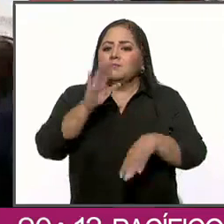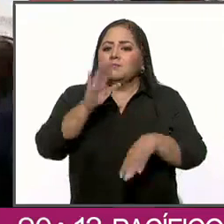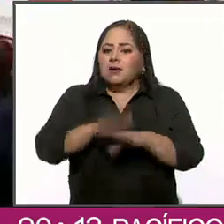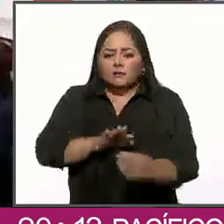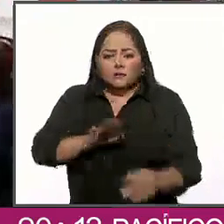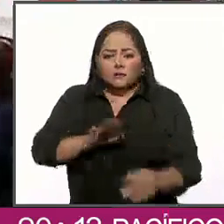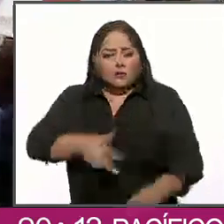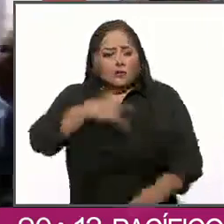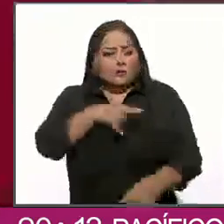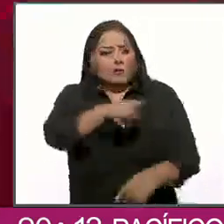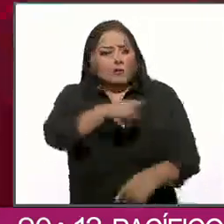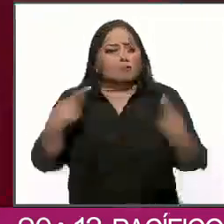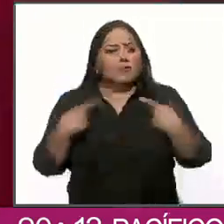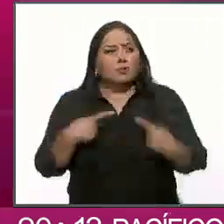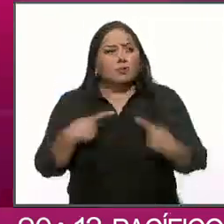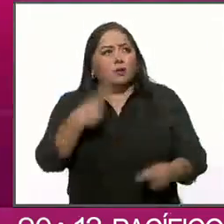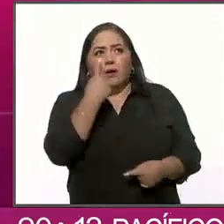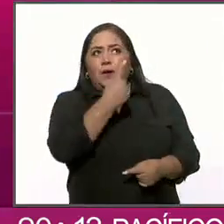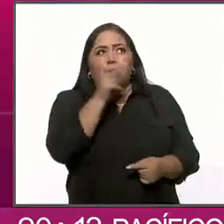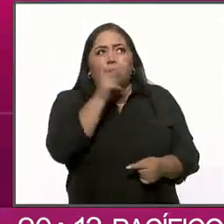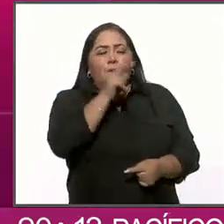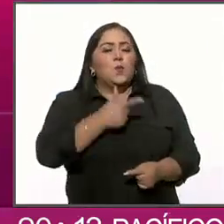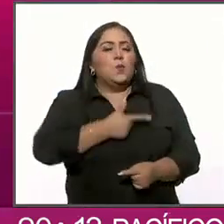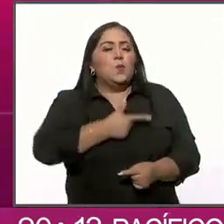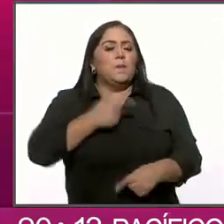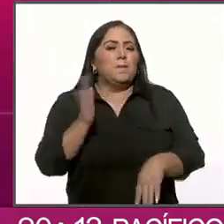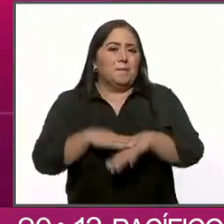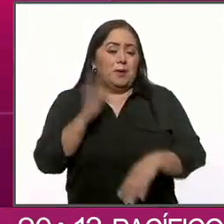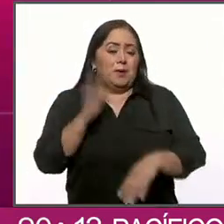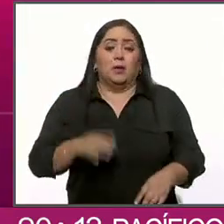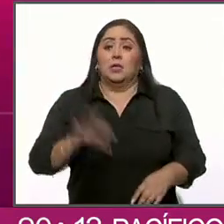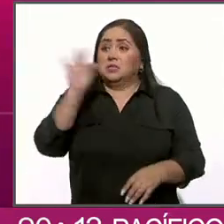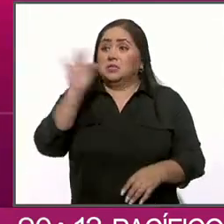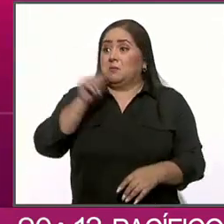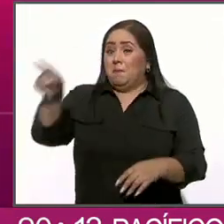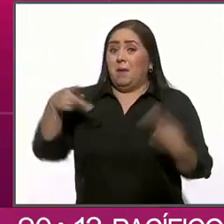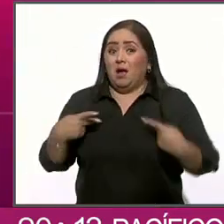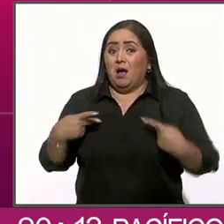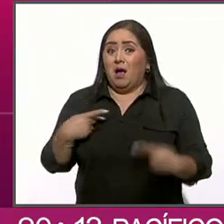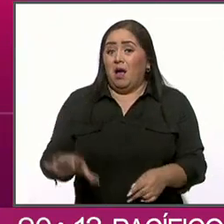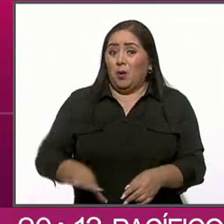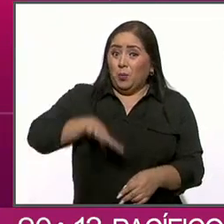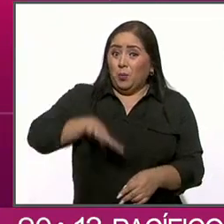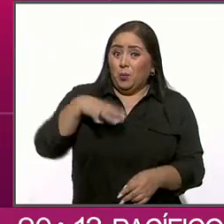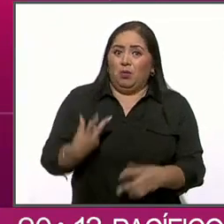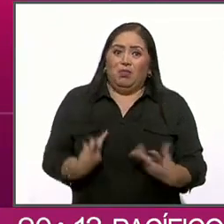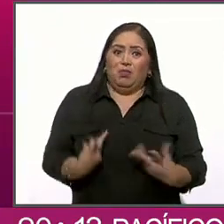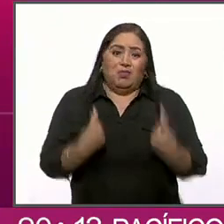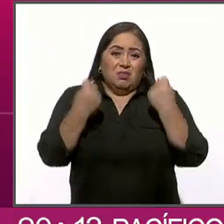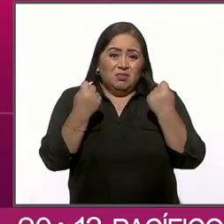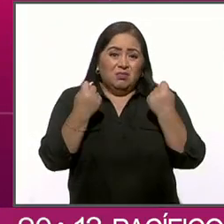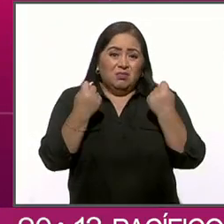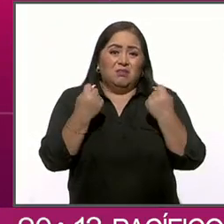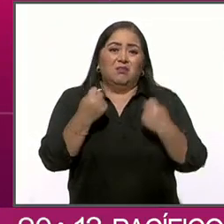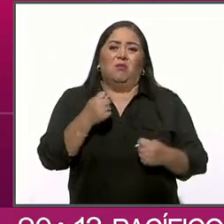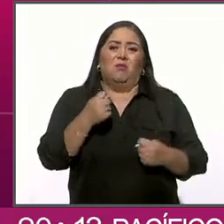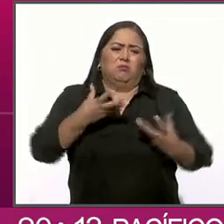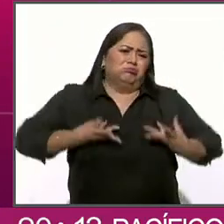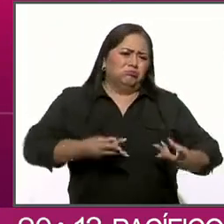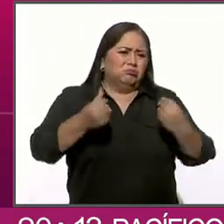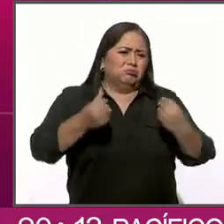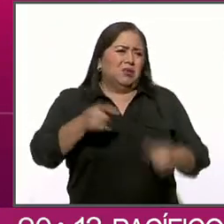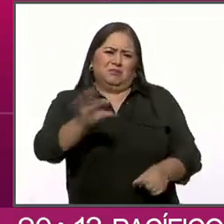gente. E incluso, pues, aquel que abuse, que haya exceso, que haya derroche, que eso se